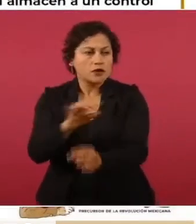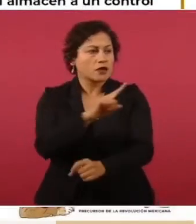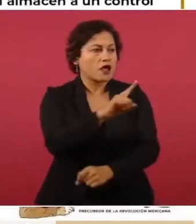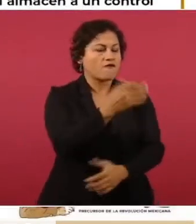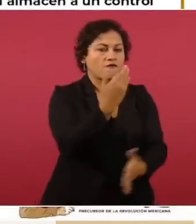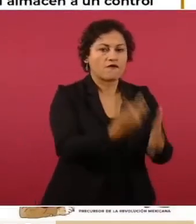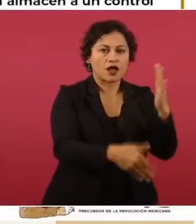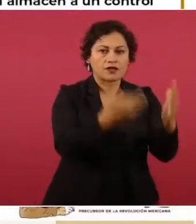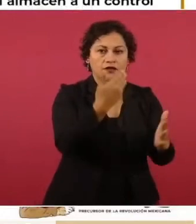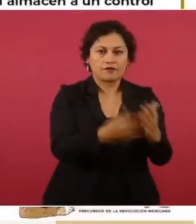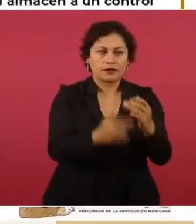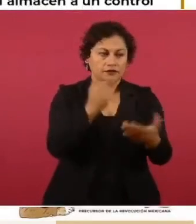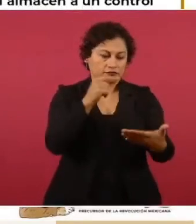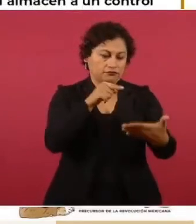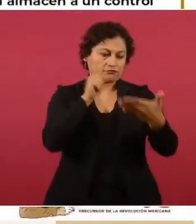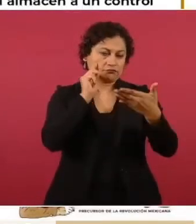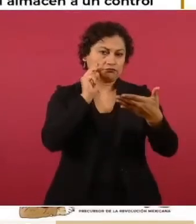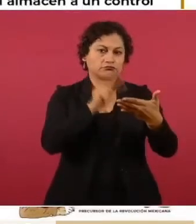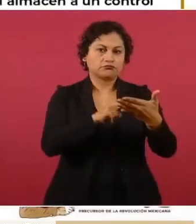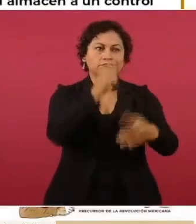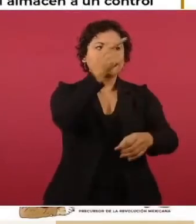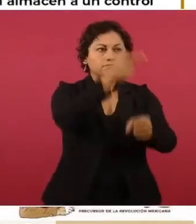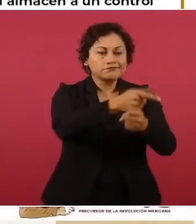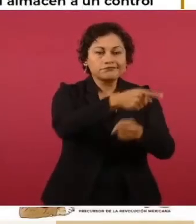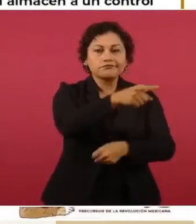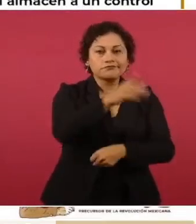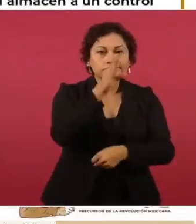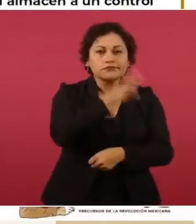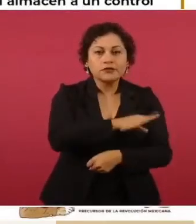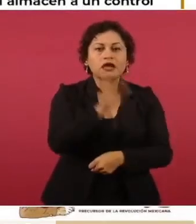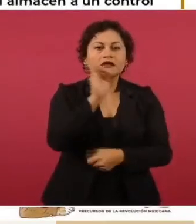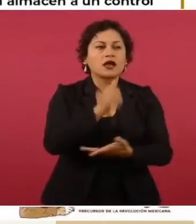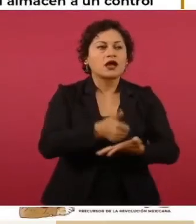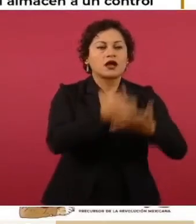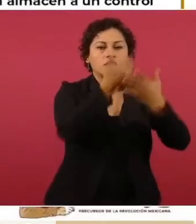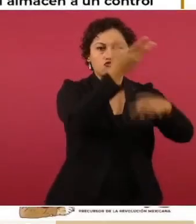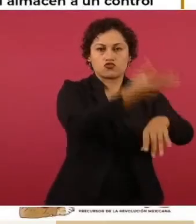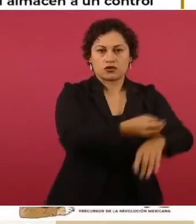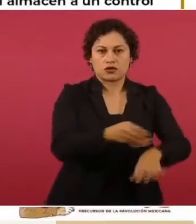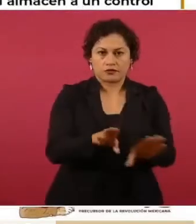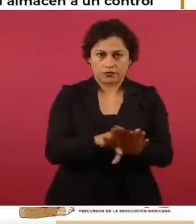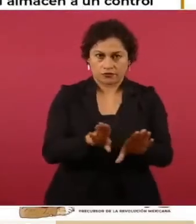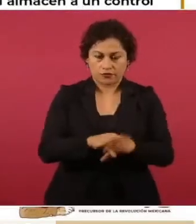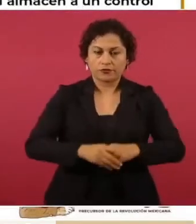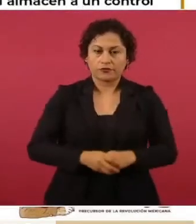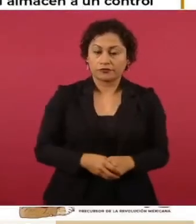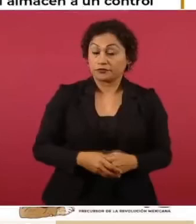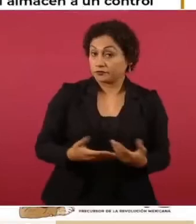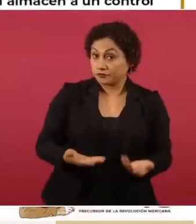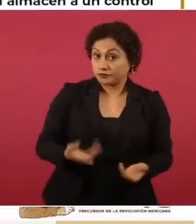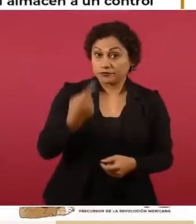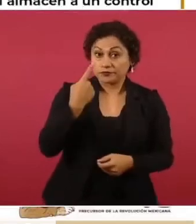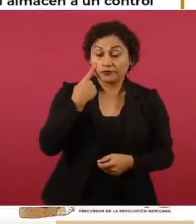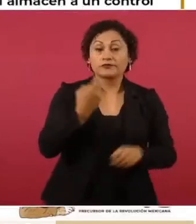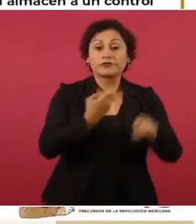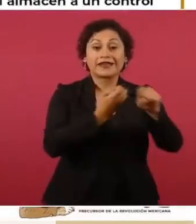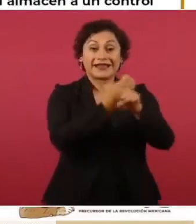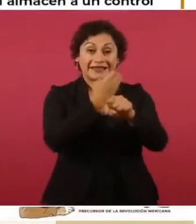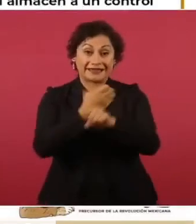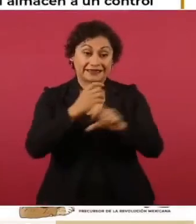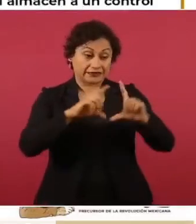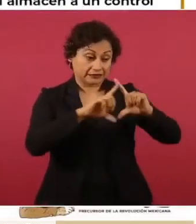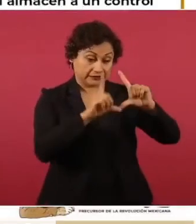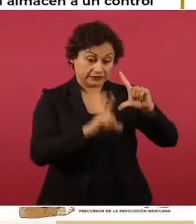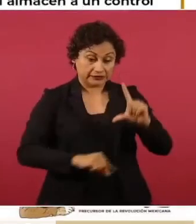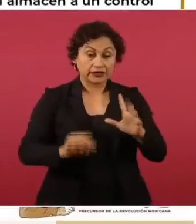detectar cuando hay algún problema con alguna clave que se tenga que solucionar. Los resultados de esto, en los estados donde ya tenemos por lo menos más de un